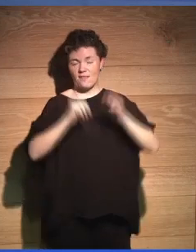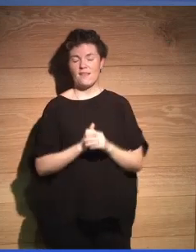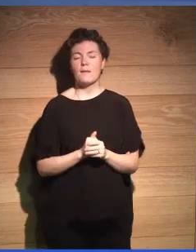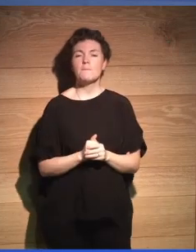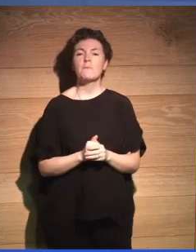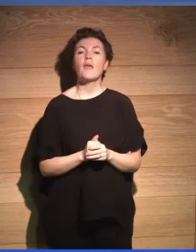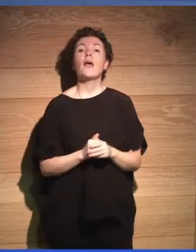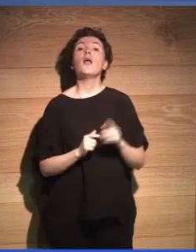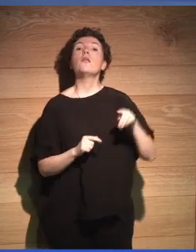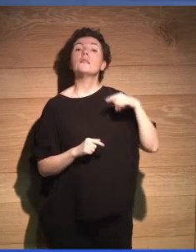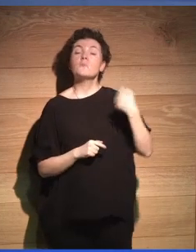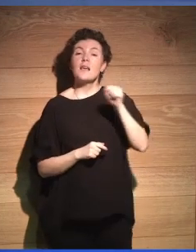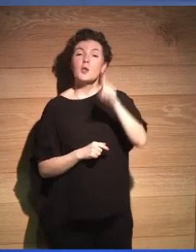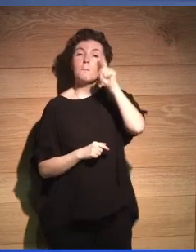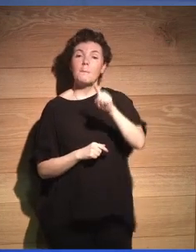Pero poco después, en